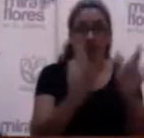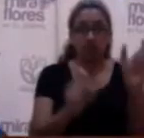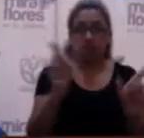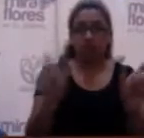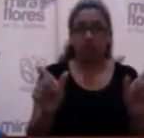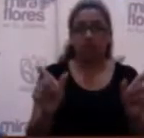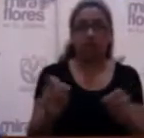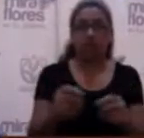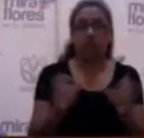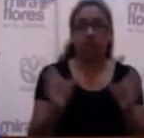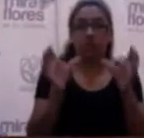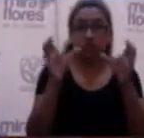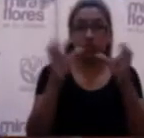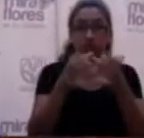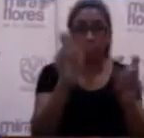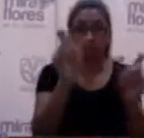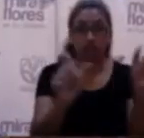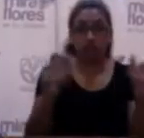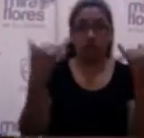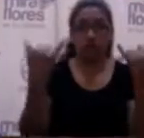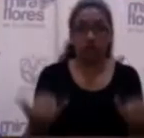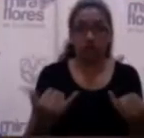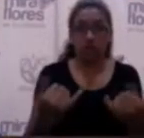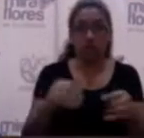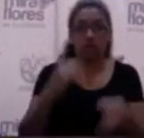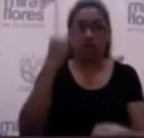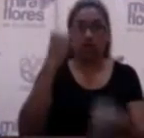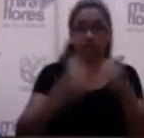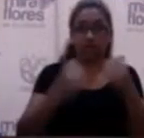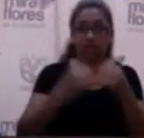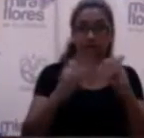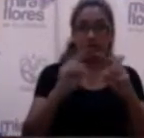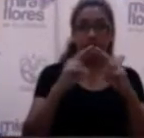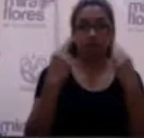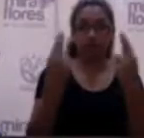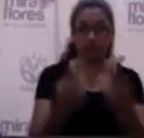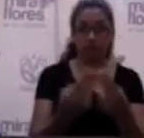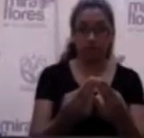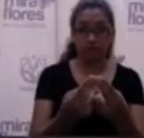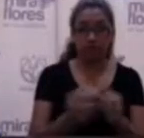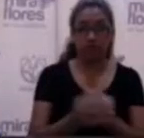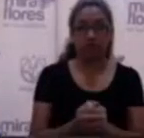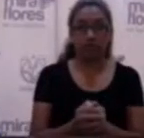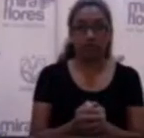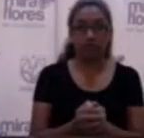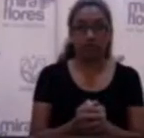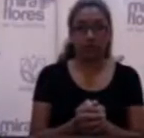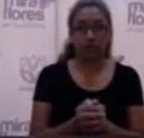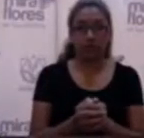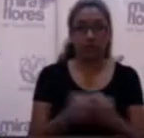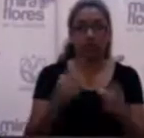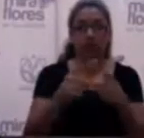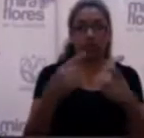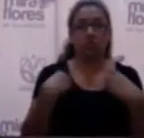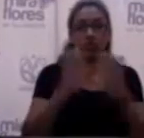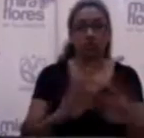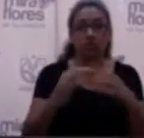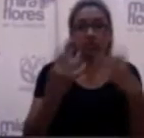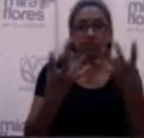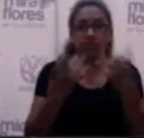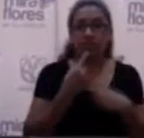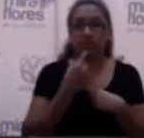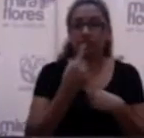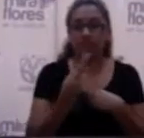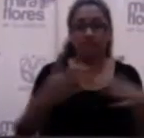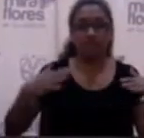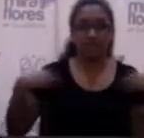a los miembros del Consejo de Coordinación Local. Vamos a levantar esta etapa de la sesión, no sin antes desearles unas felices